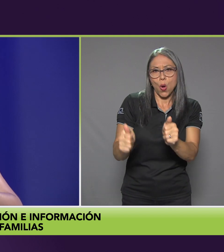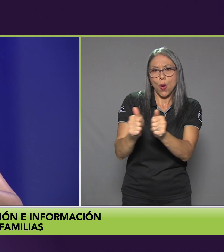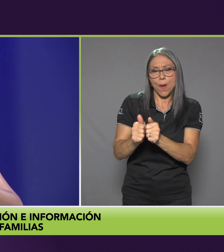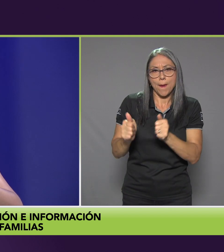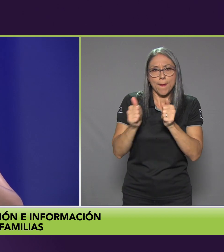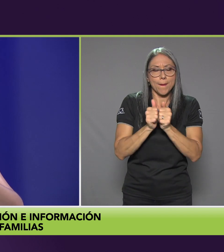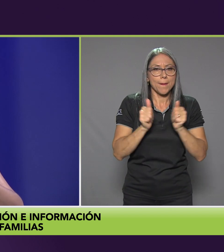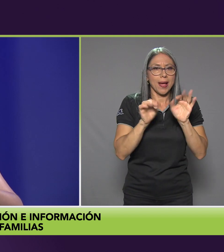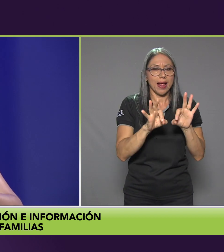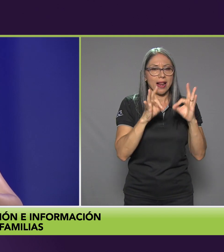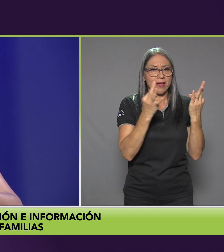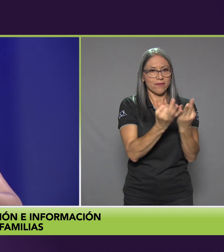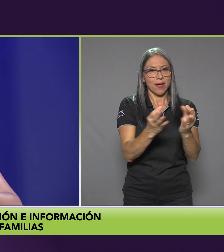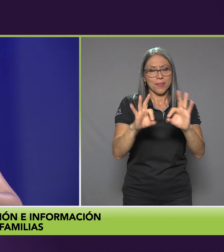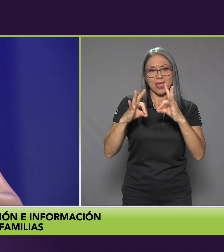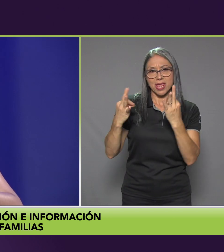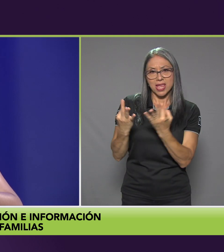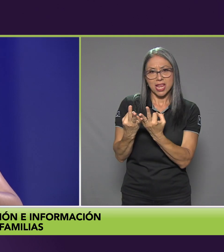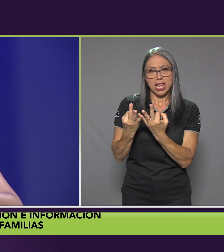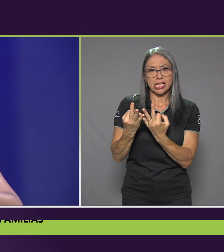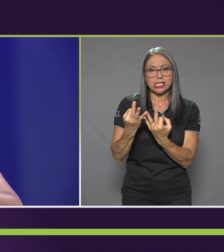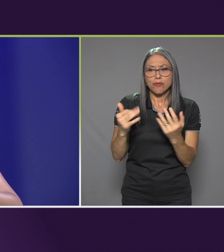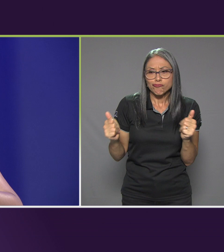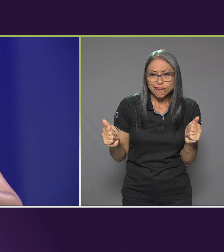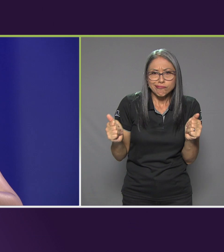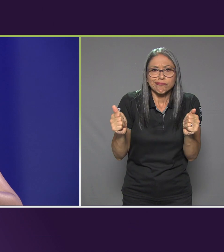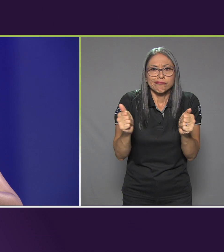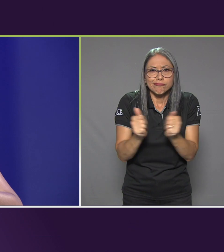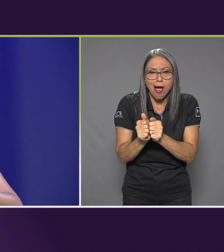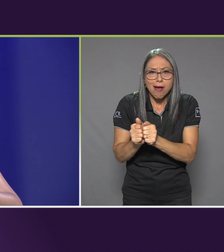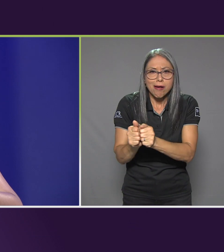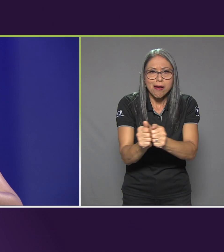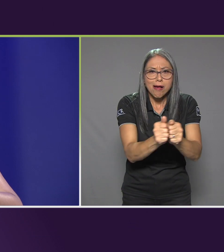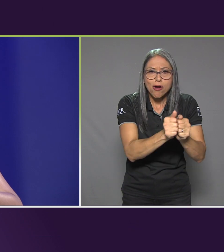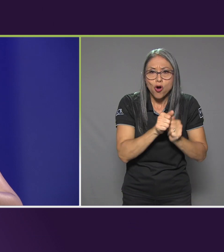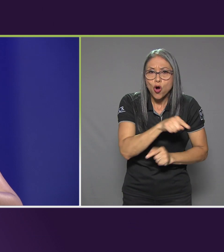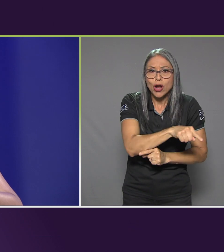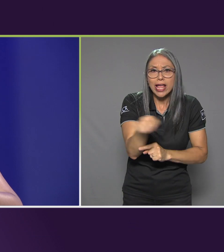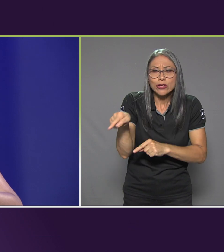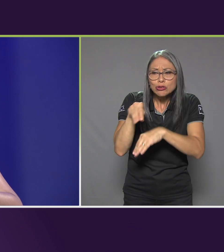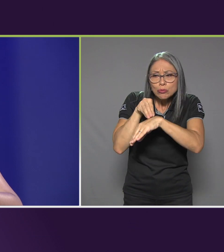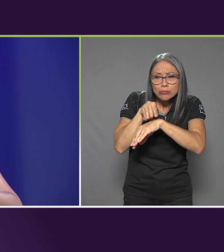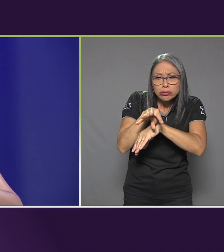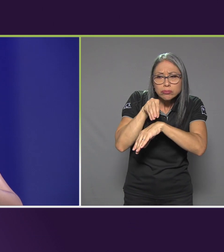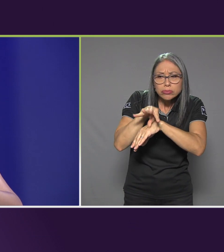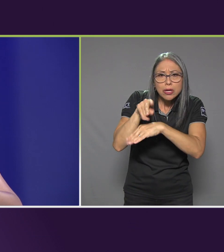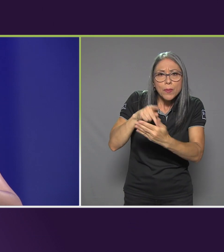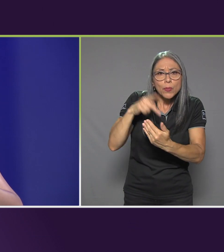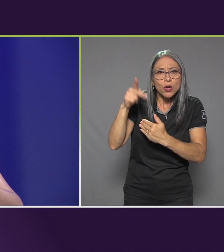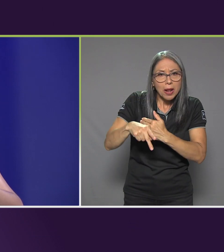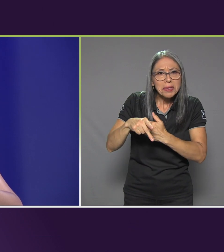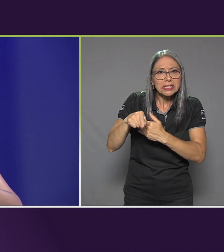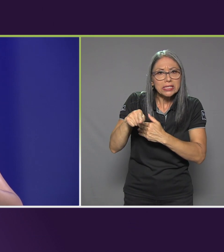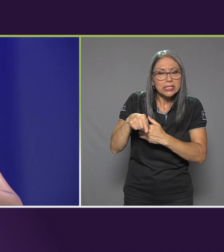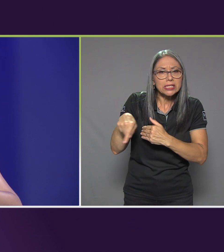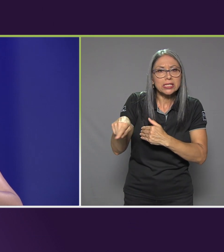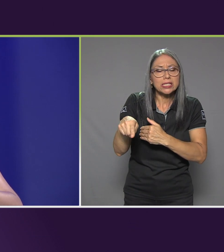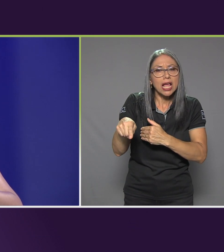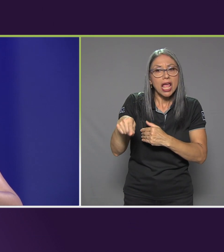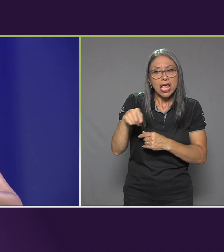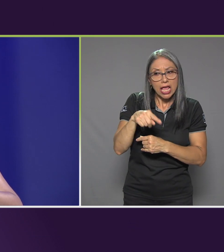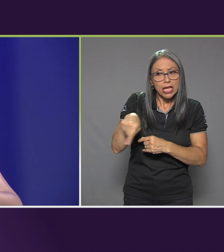las familias, a estar con ellos, ¿verdad?, orientándolos en los programas que se tienen, que han ido, pues,